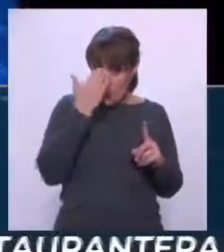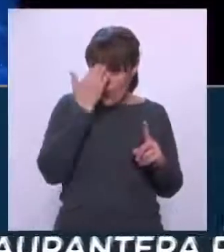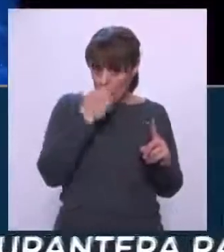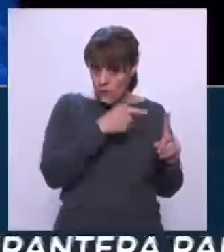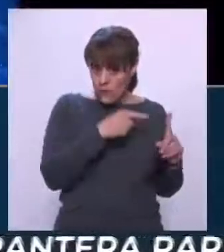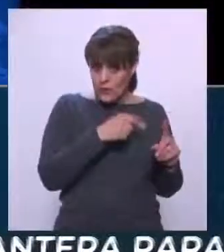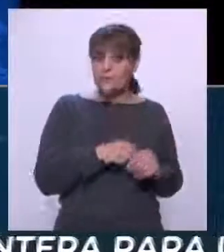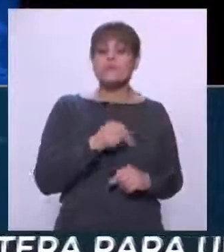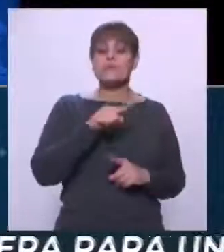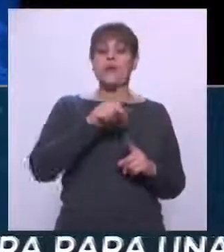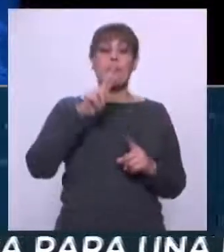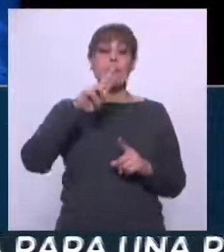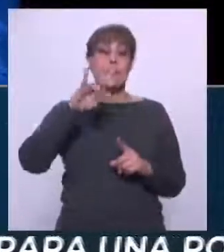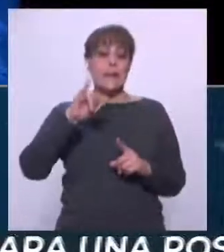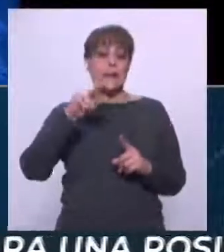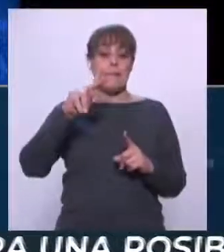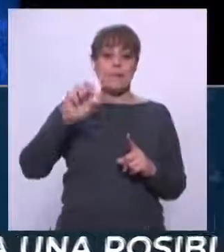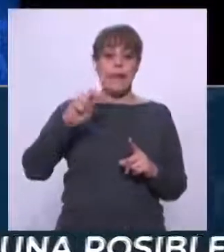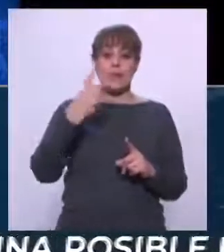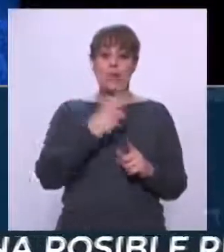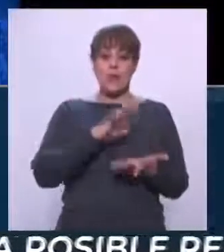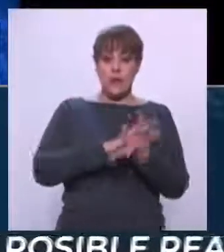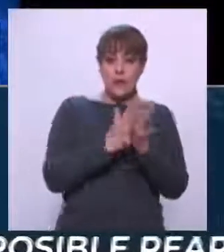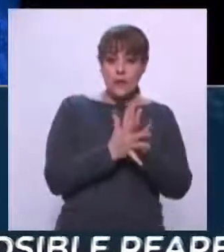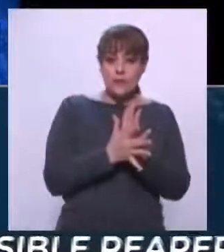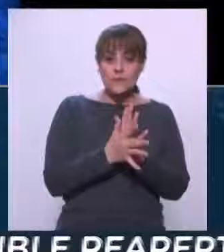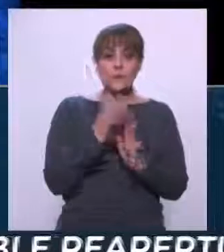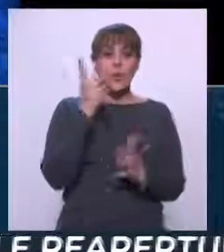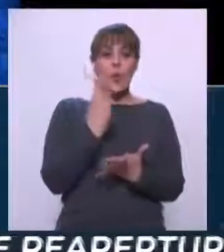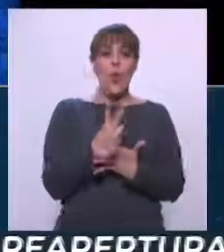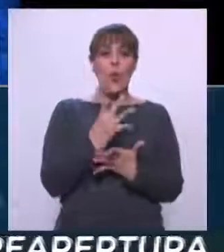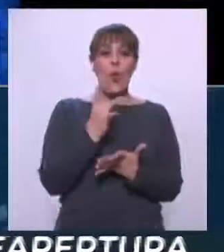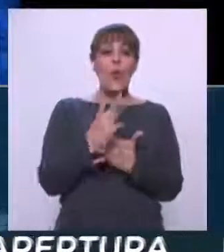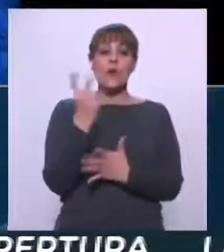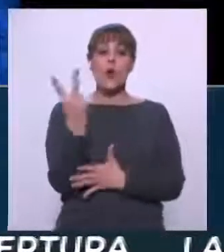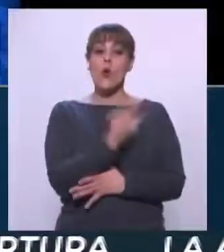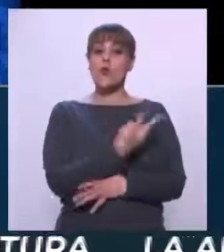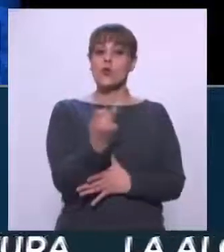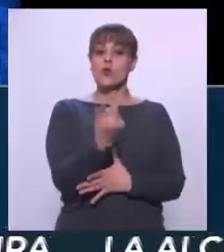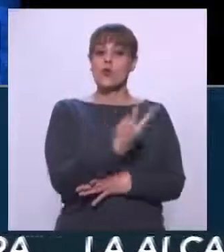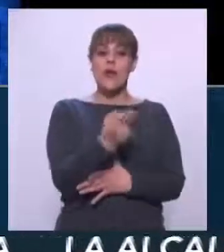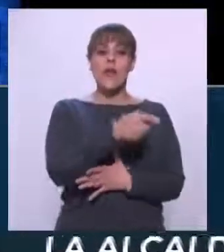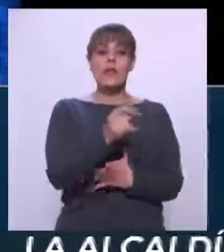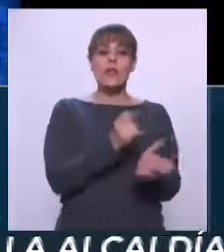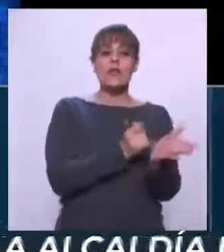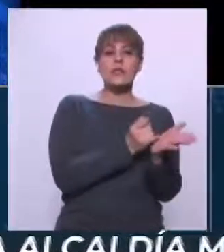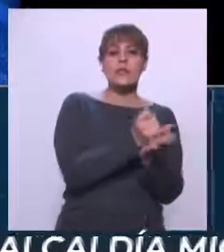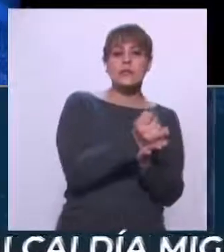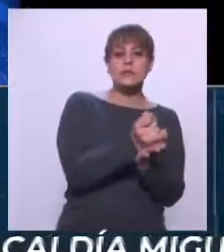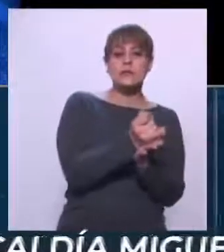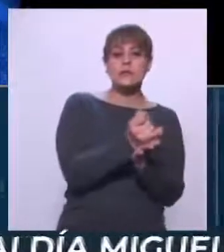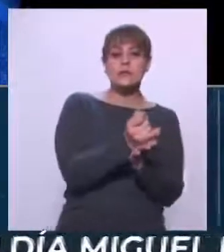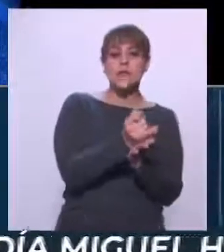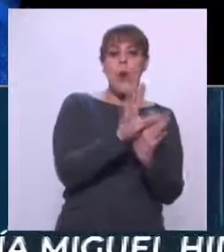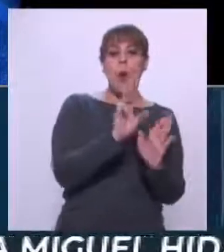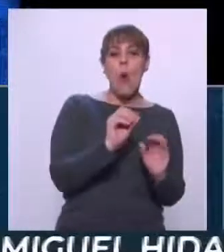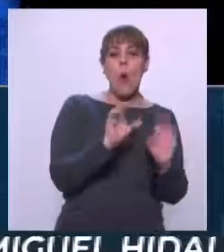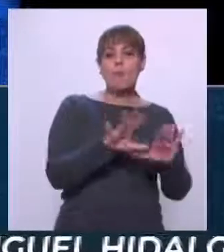Solamente de esos partidos. Y eso fue posibilitando que se fueran tomando decisiones o no tomando